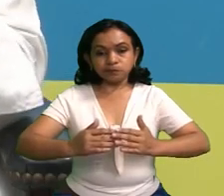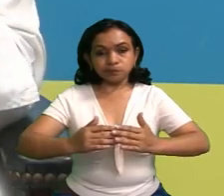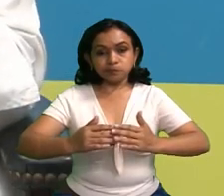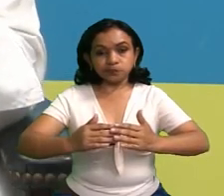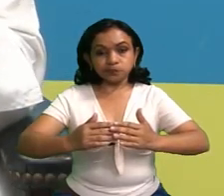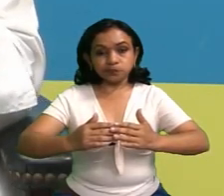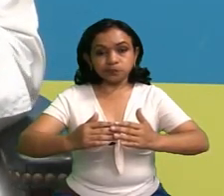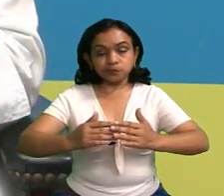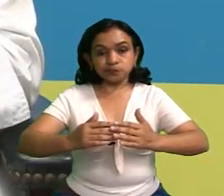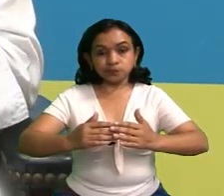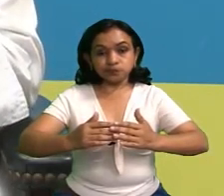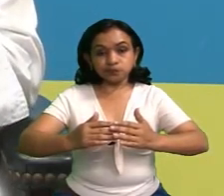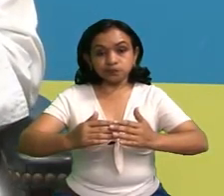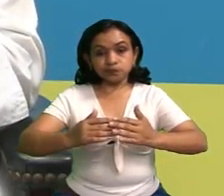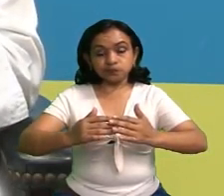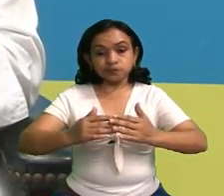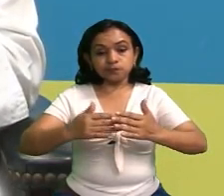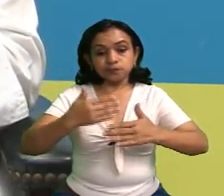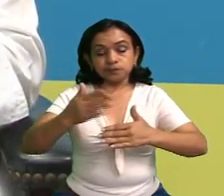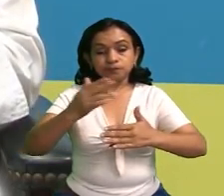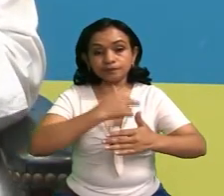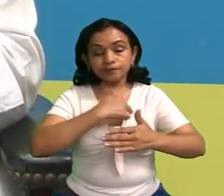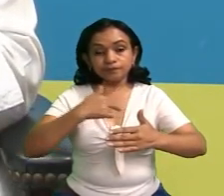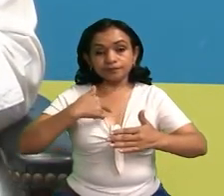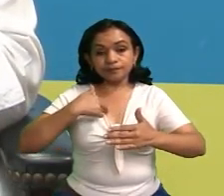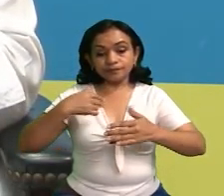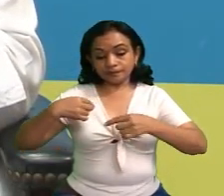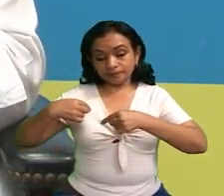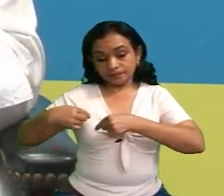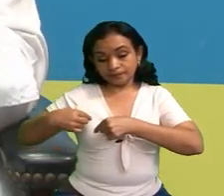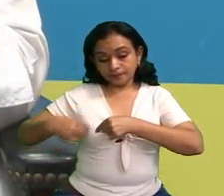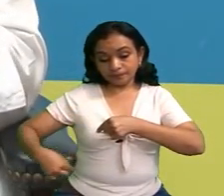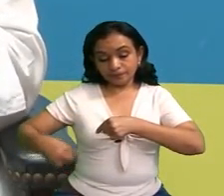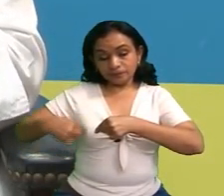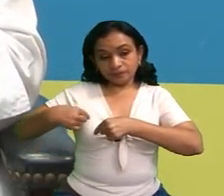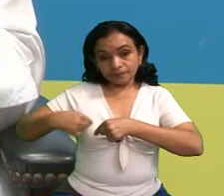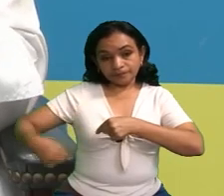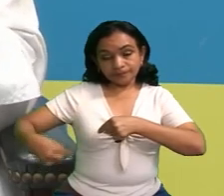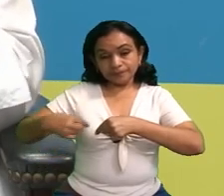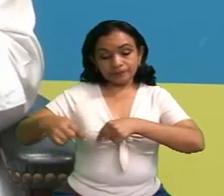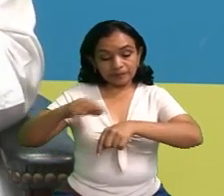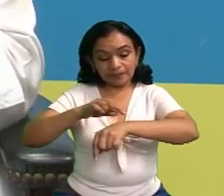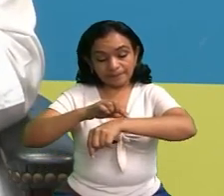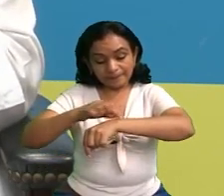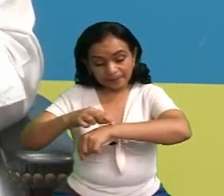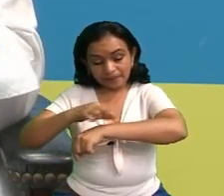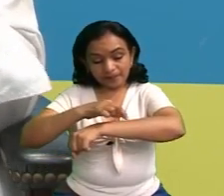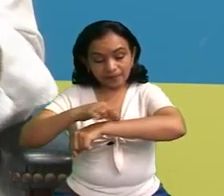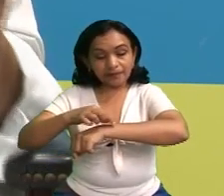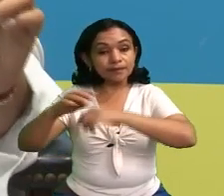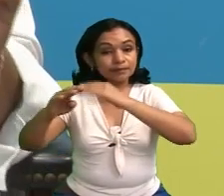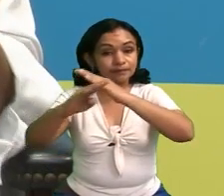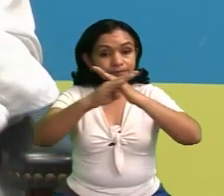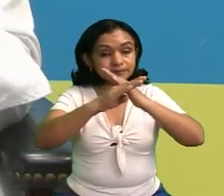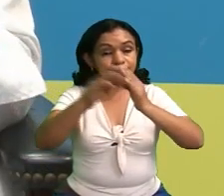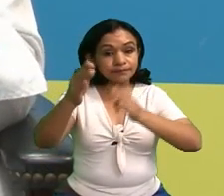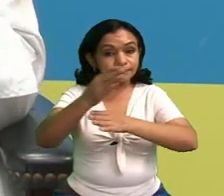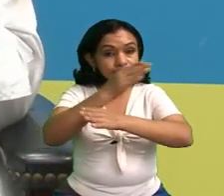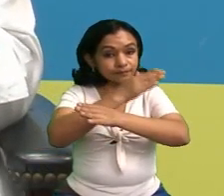más el embarazo, que es cuando aparecen las estrías, a veces nosotros la podemos evitar si desde